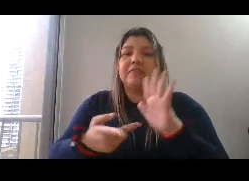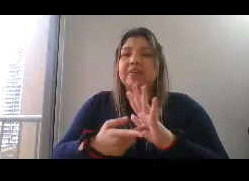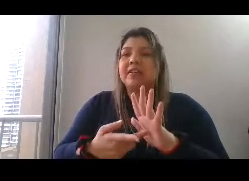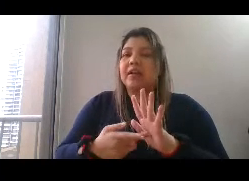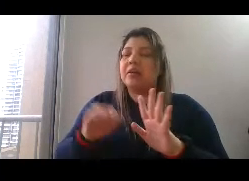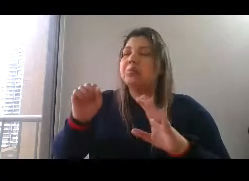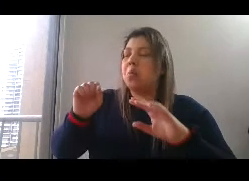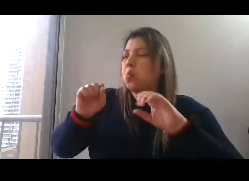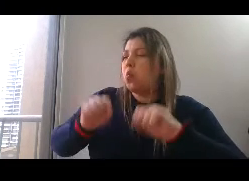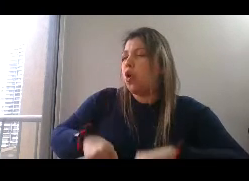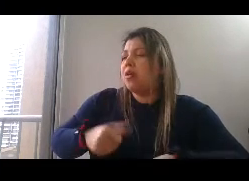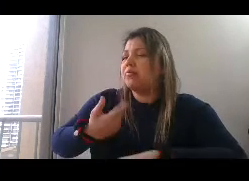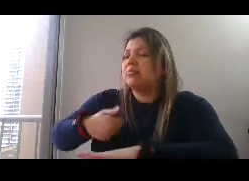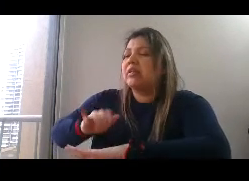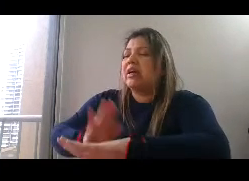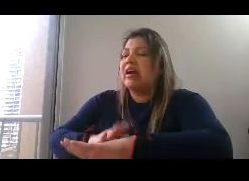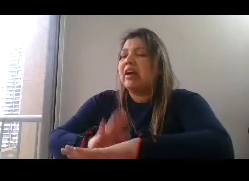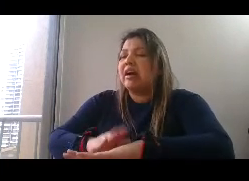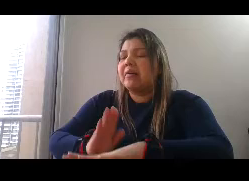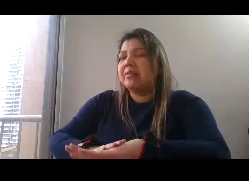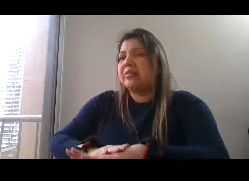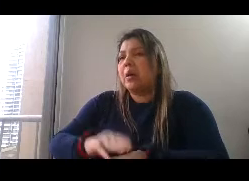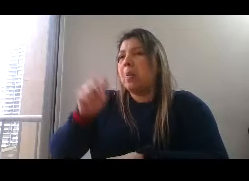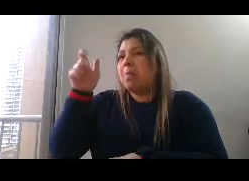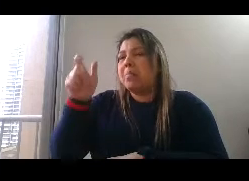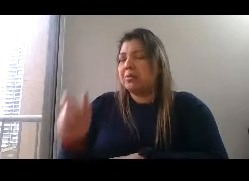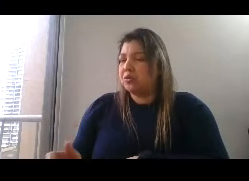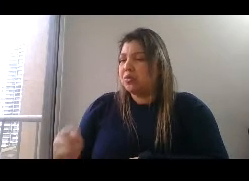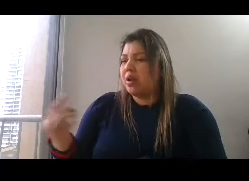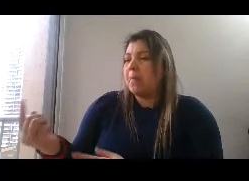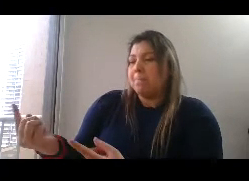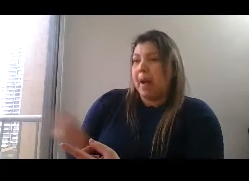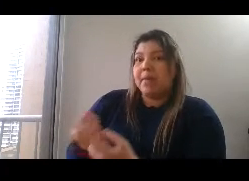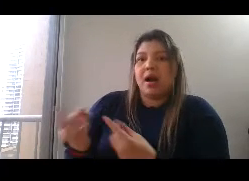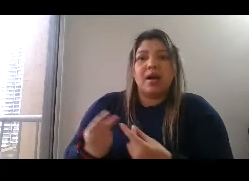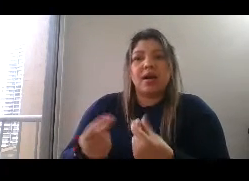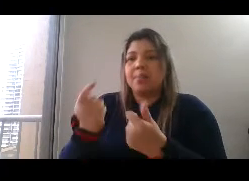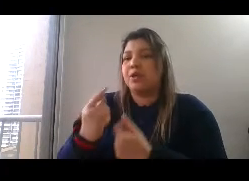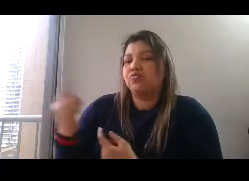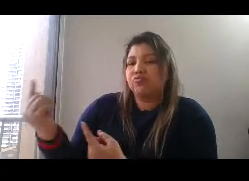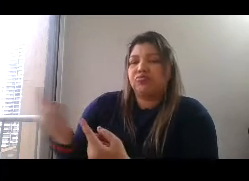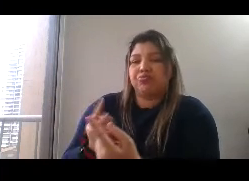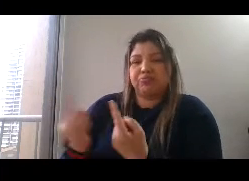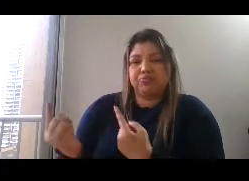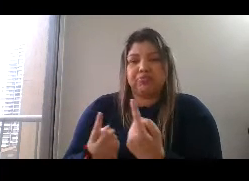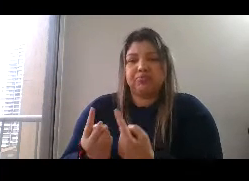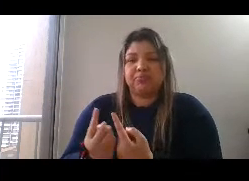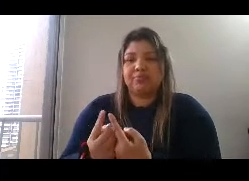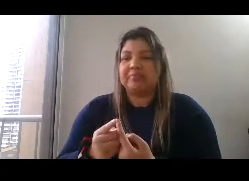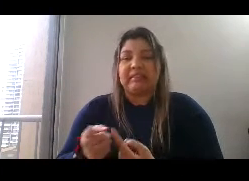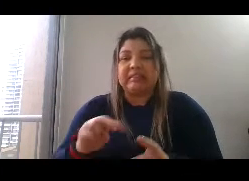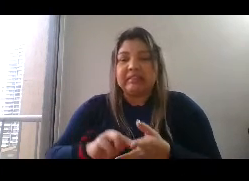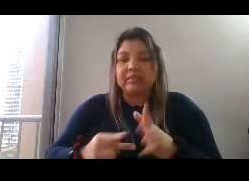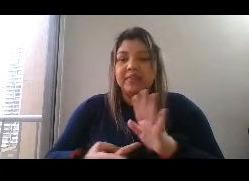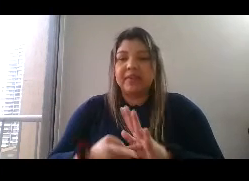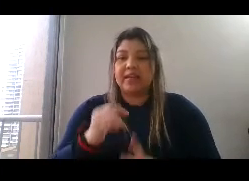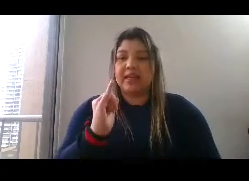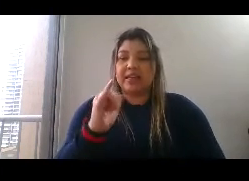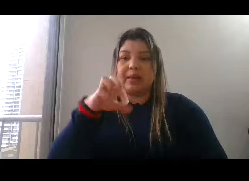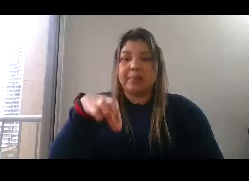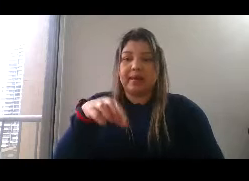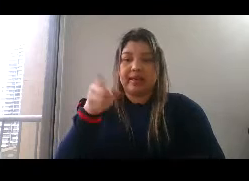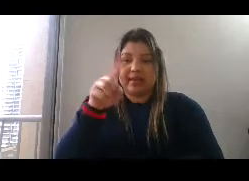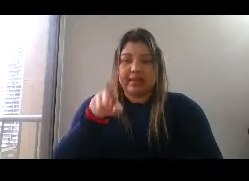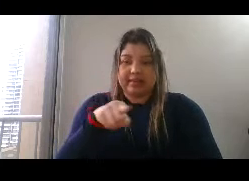o se le puede dar una atención de salud prioritaria. Quiere decir que la IPS, la institución prestadora